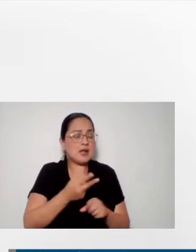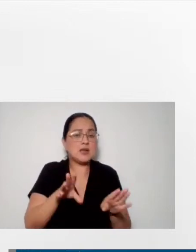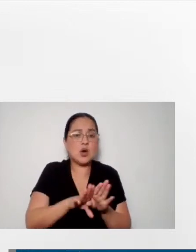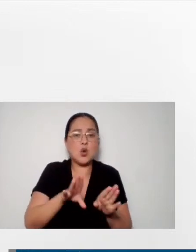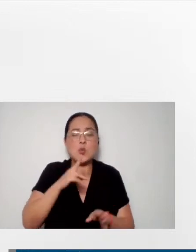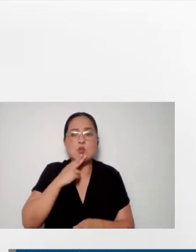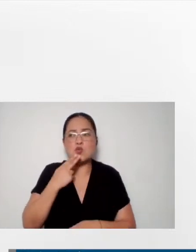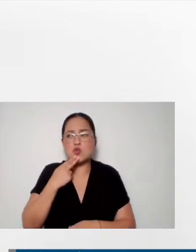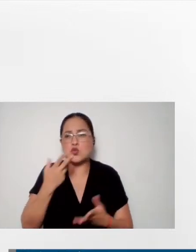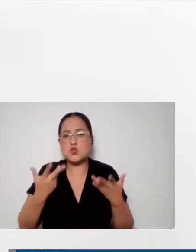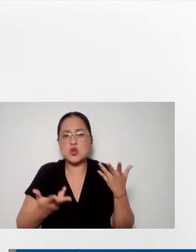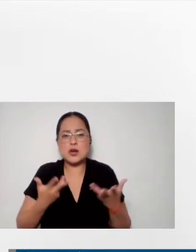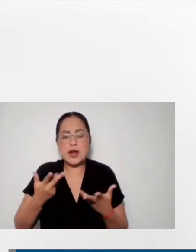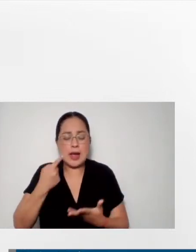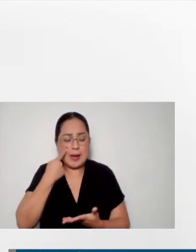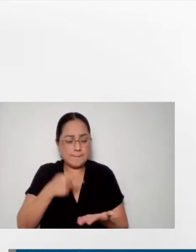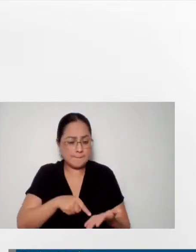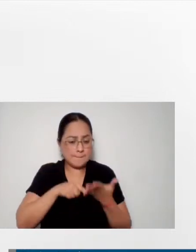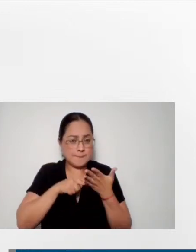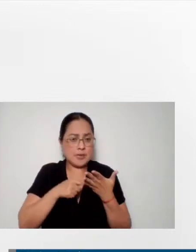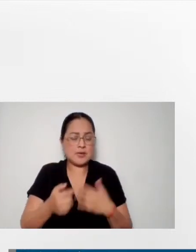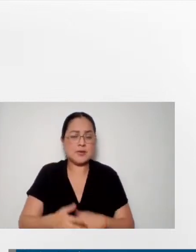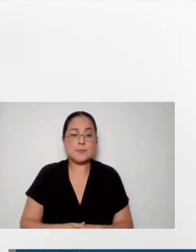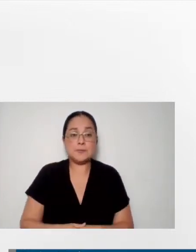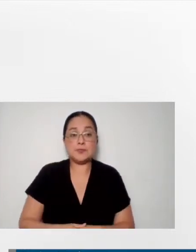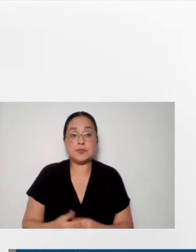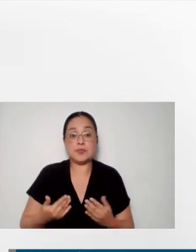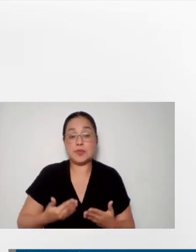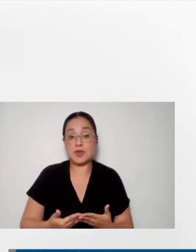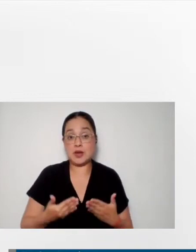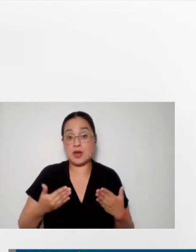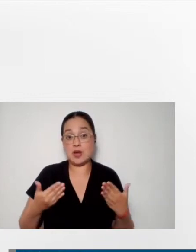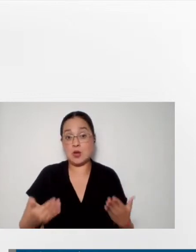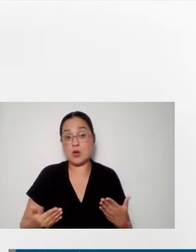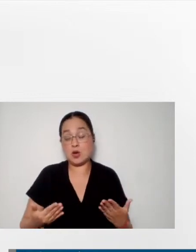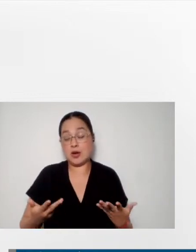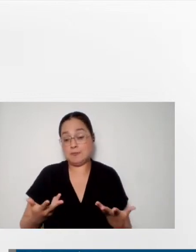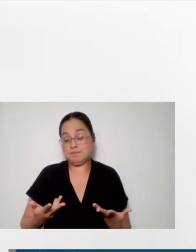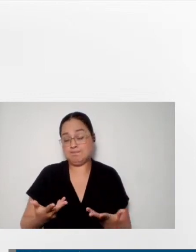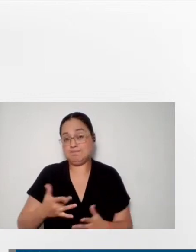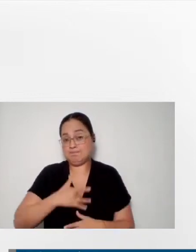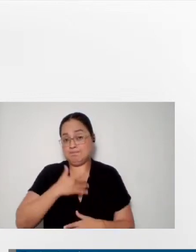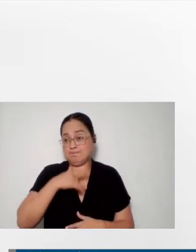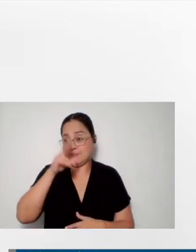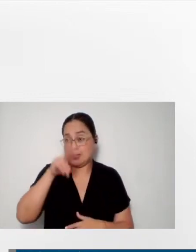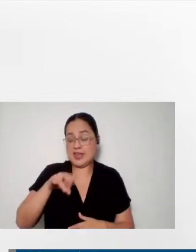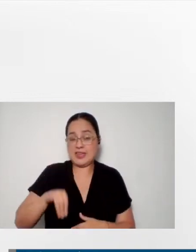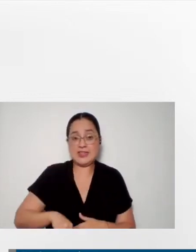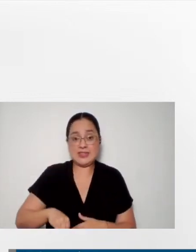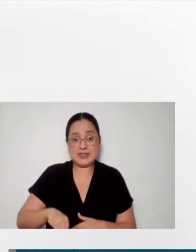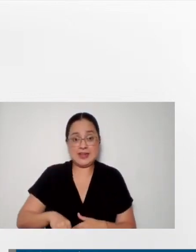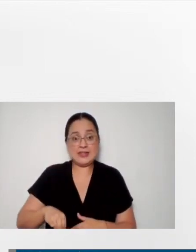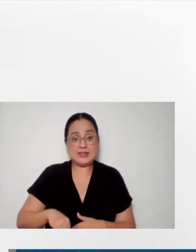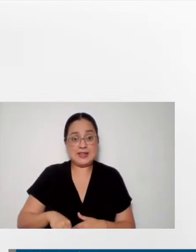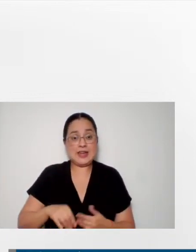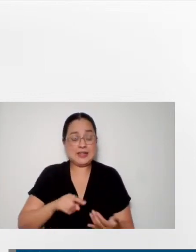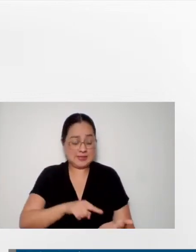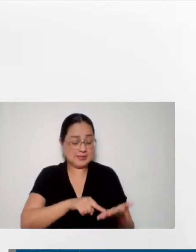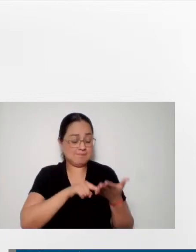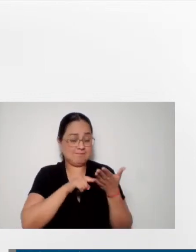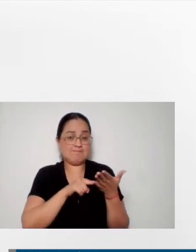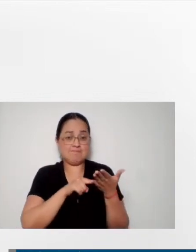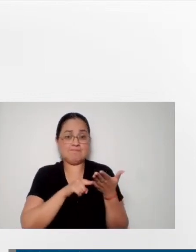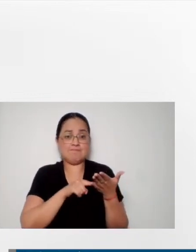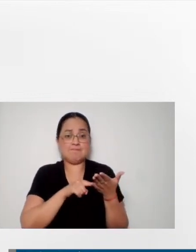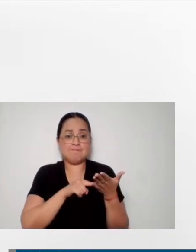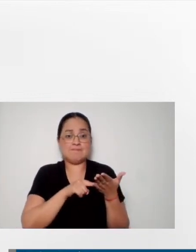cálculos. Entonces, simplemente creo que el recorrido es bien interesante. Los casos particulares son bien